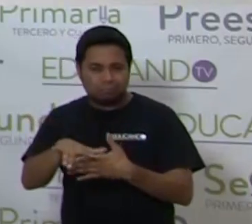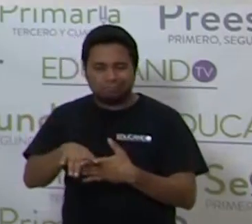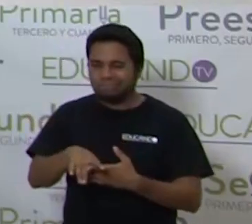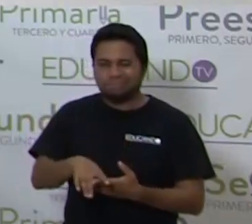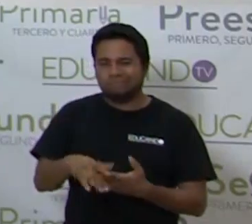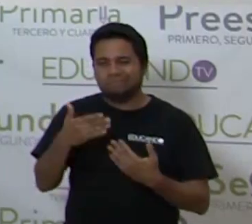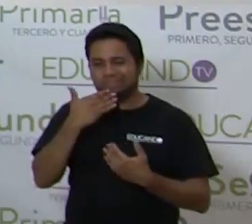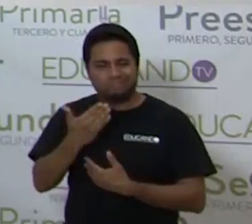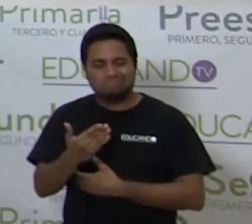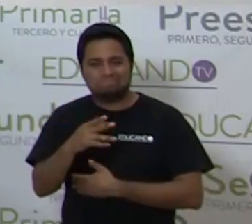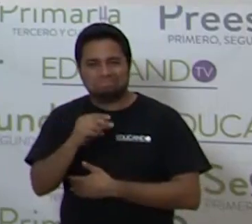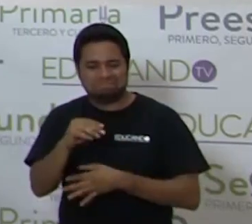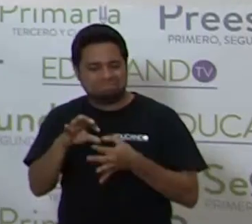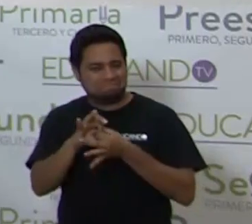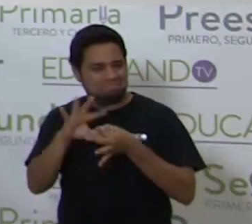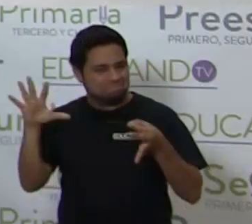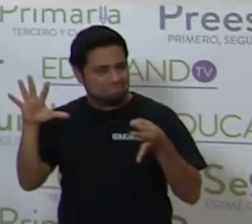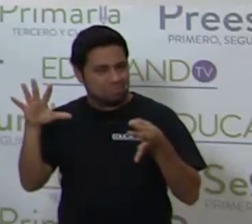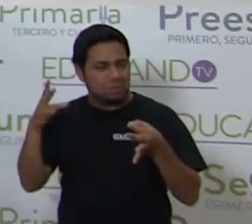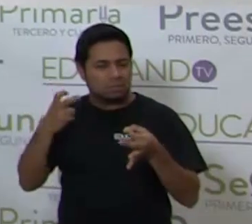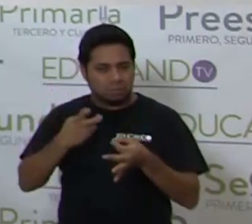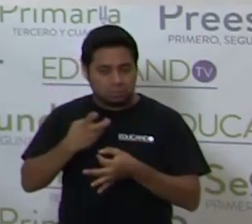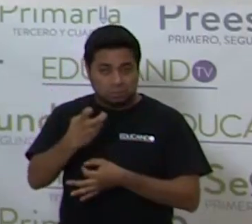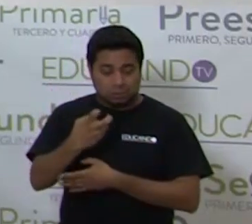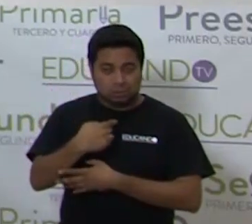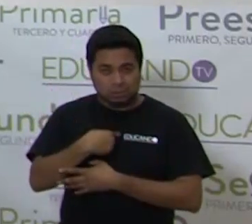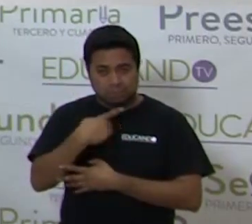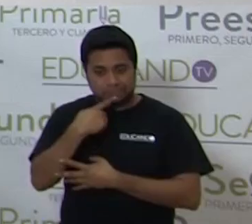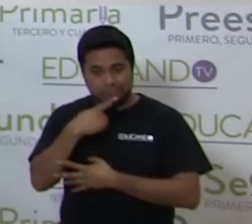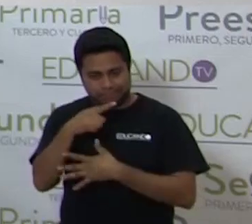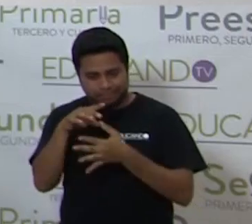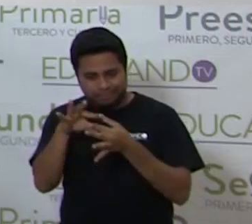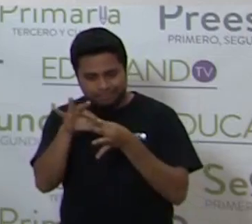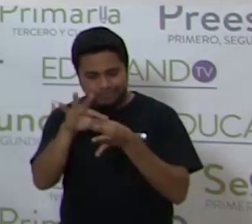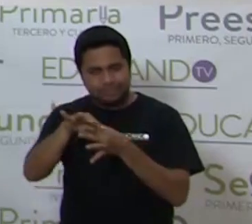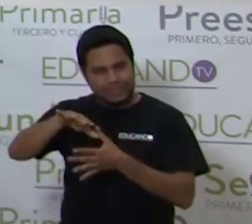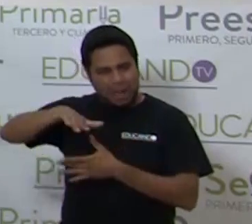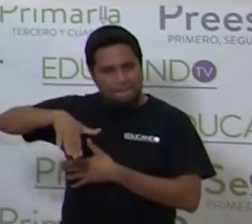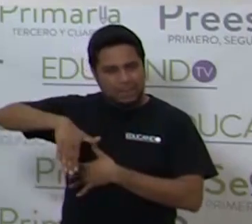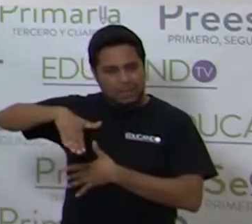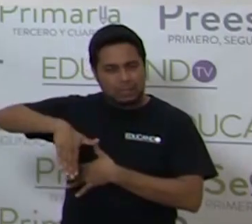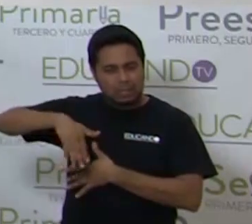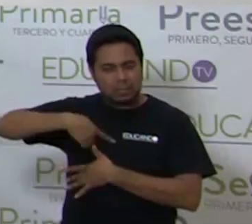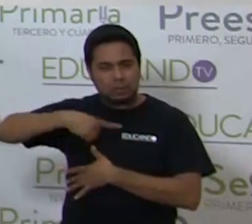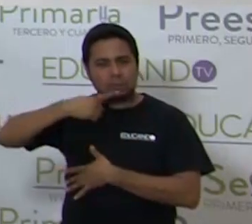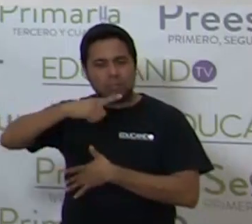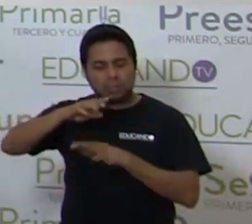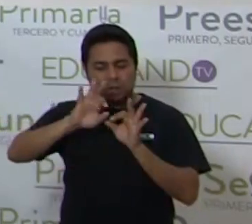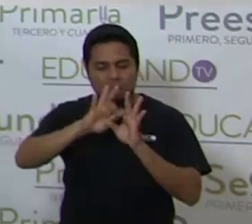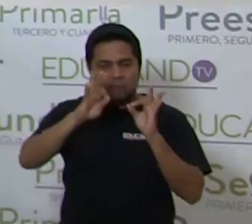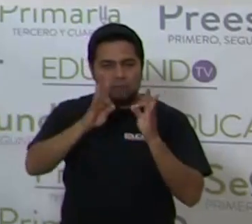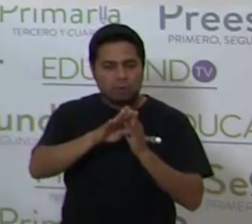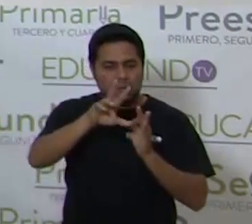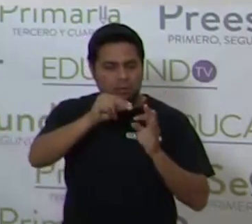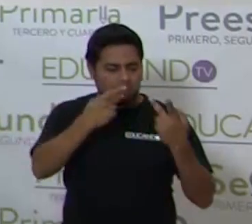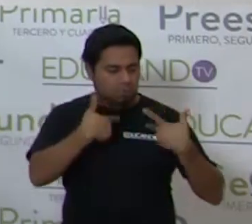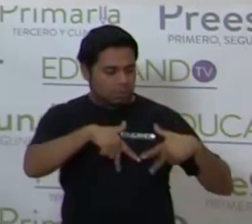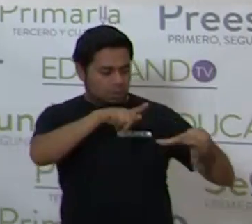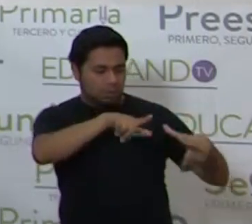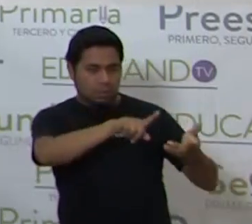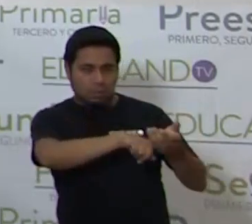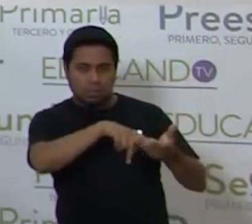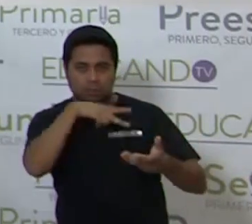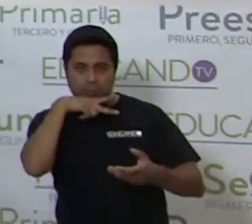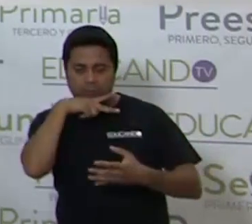tampoco. Entonces es por eso que yo te explicaba hace unos momentos que las formas no personales del verbo, como bien